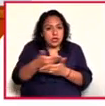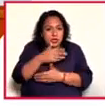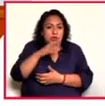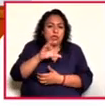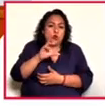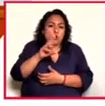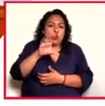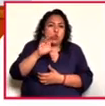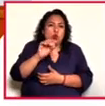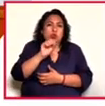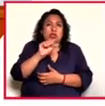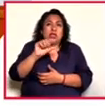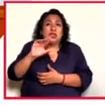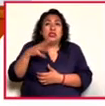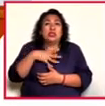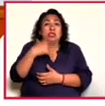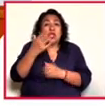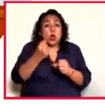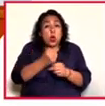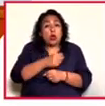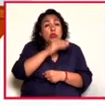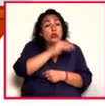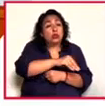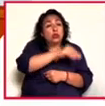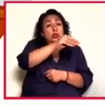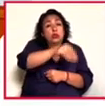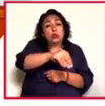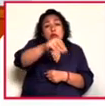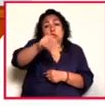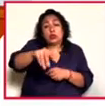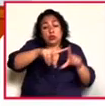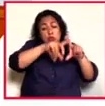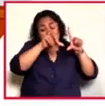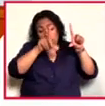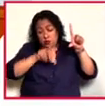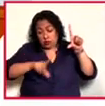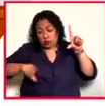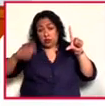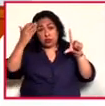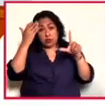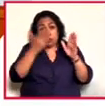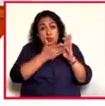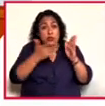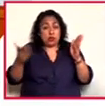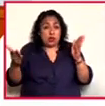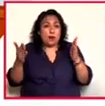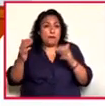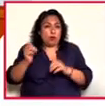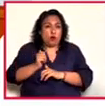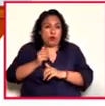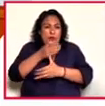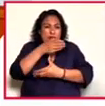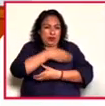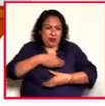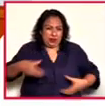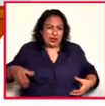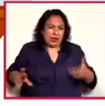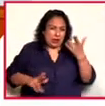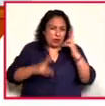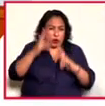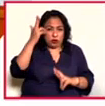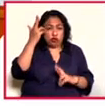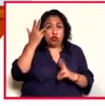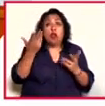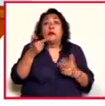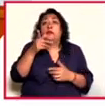Durante 5 años anduvo recorriendo la República con esta época, en esta época de soldaderas y de revolucionarios. De hecho, el